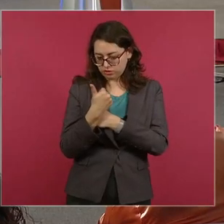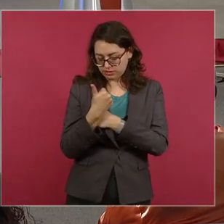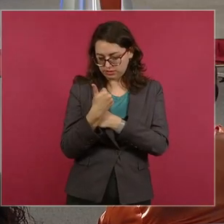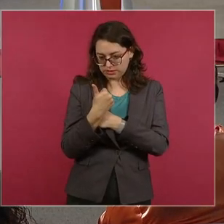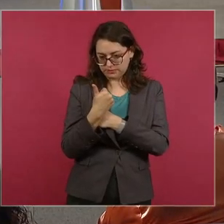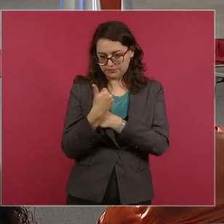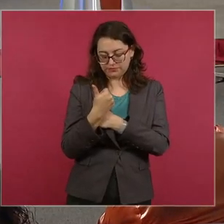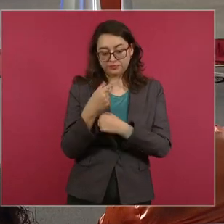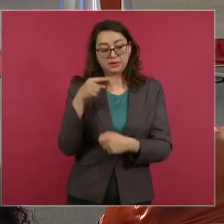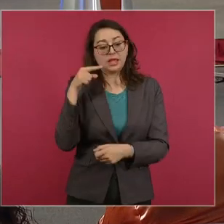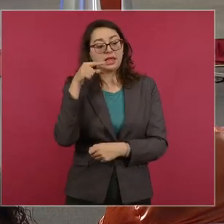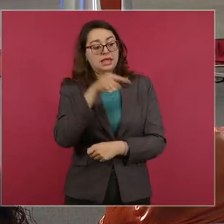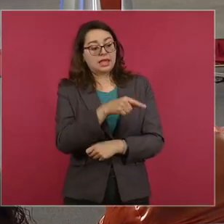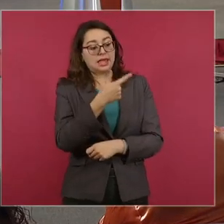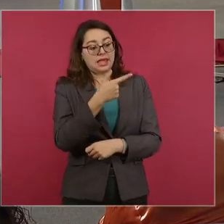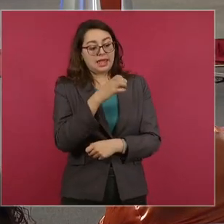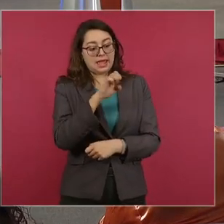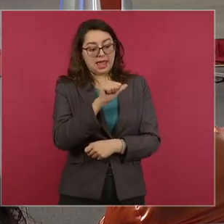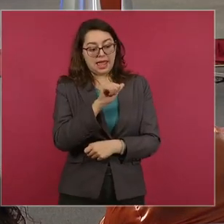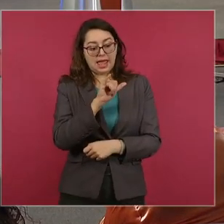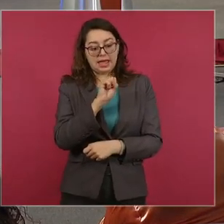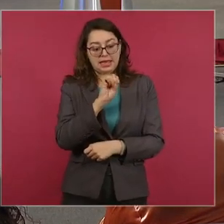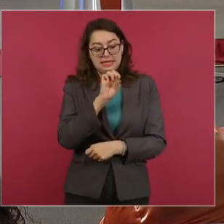elaborada por la empresa Geaiza